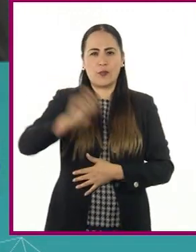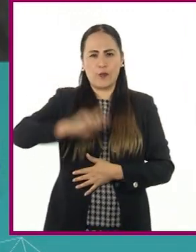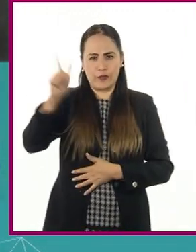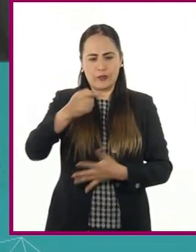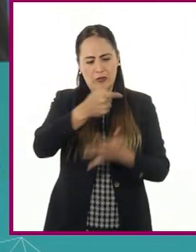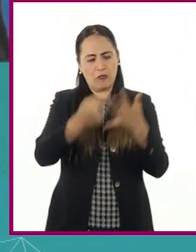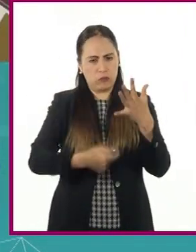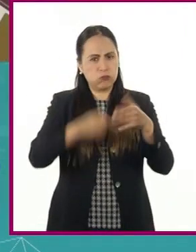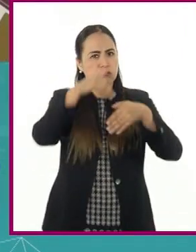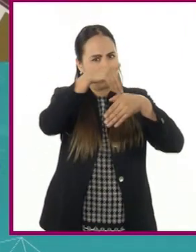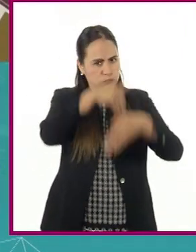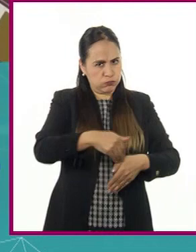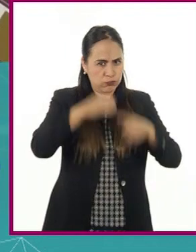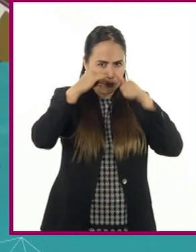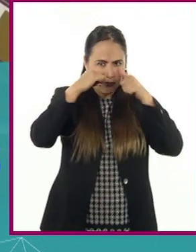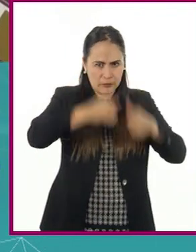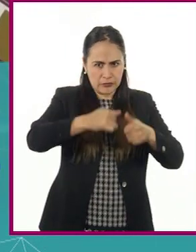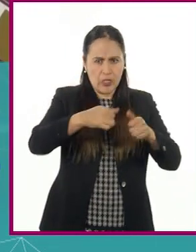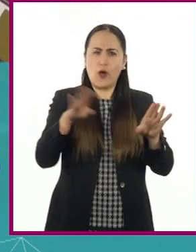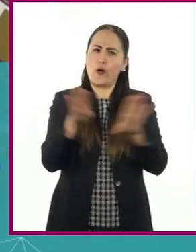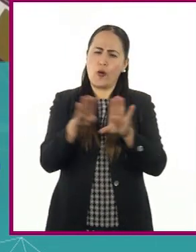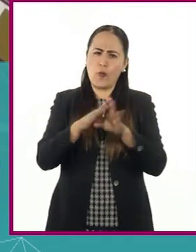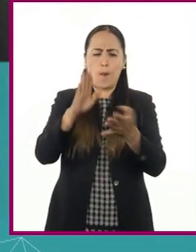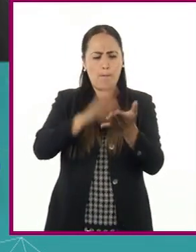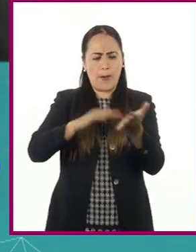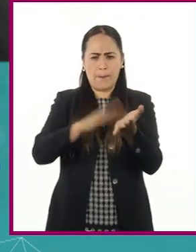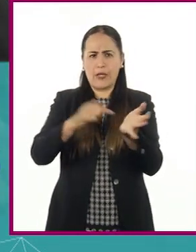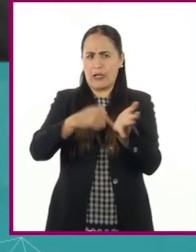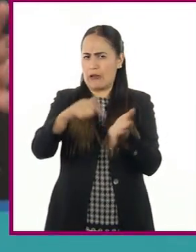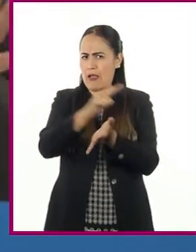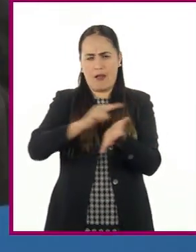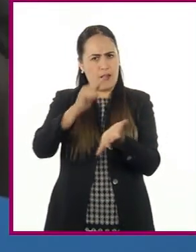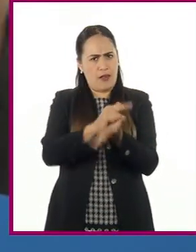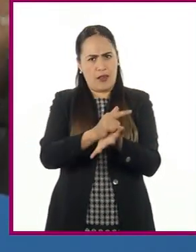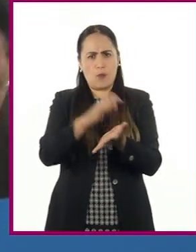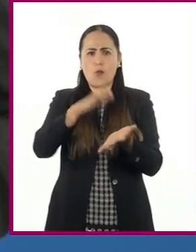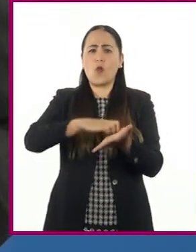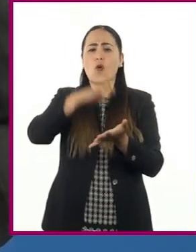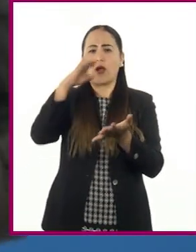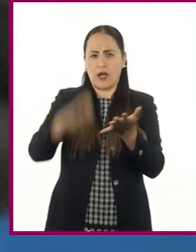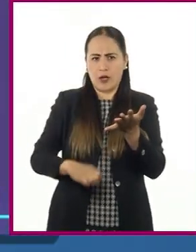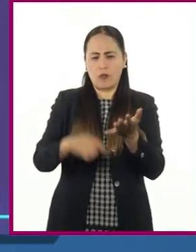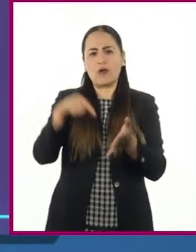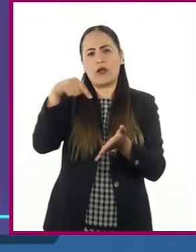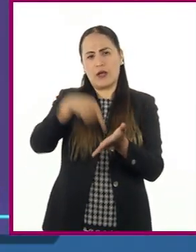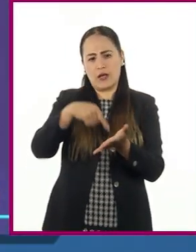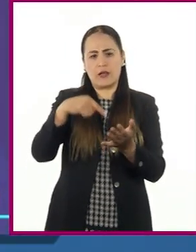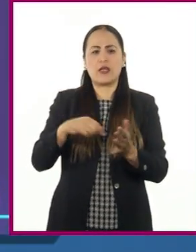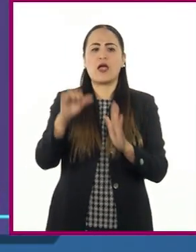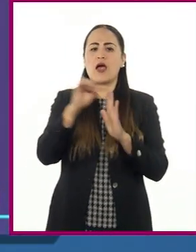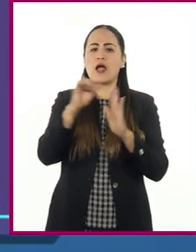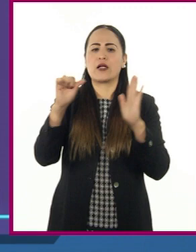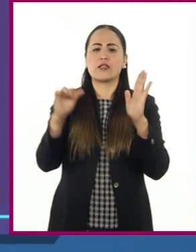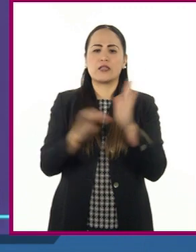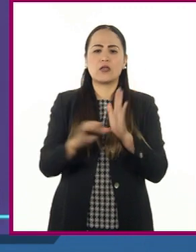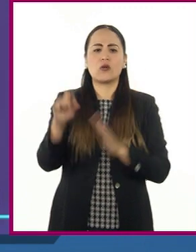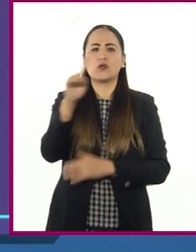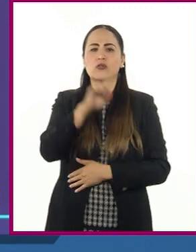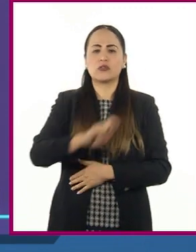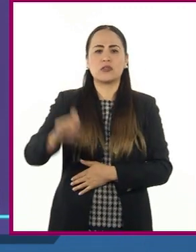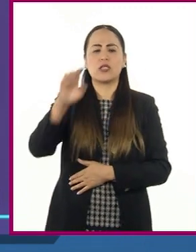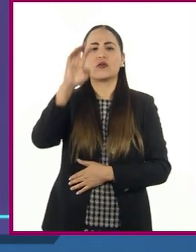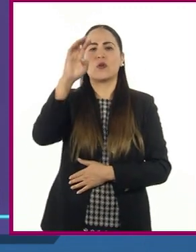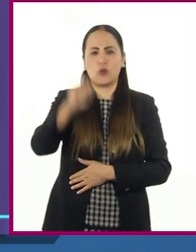profesional a partir de diferentes documentos legales, tales como lo establecido en el artículo